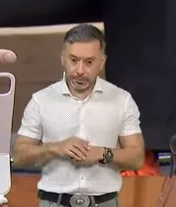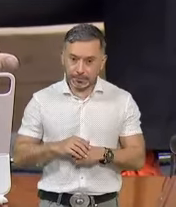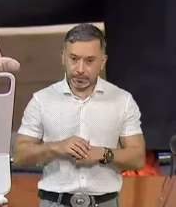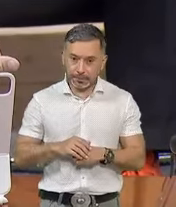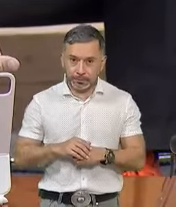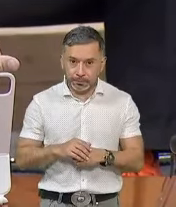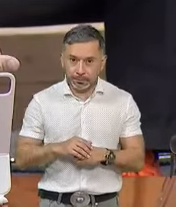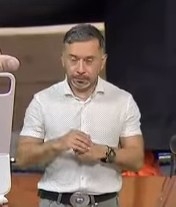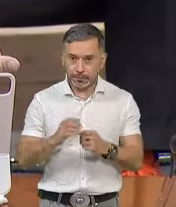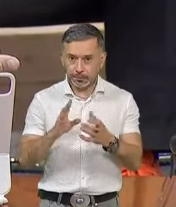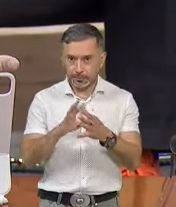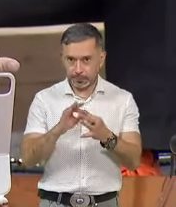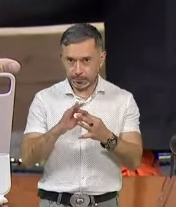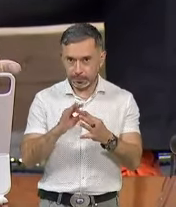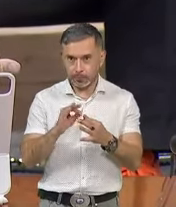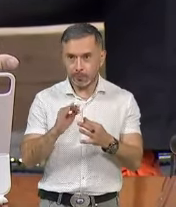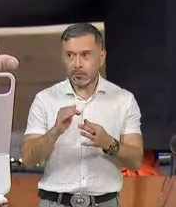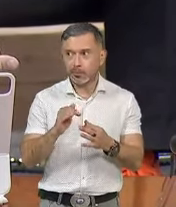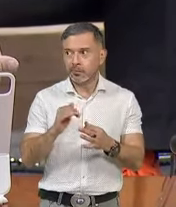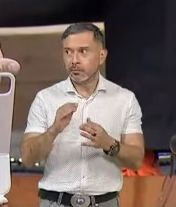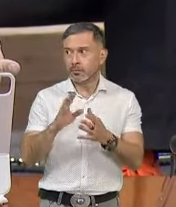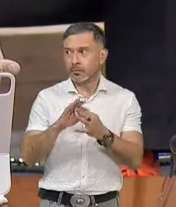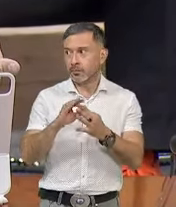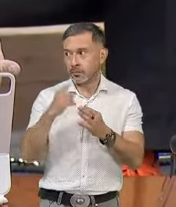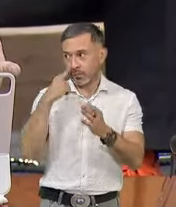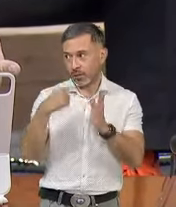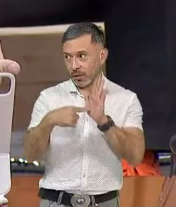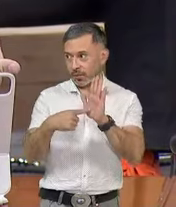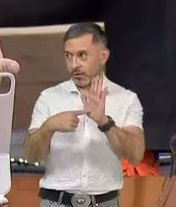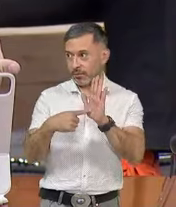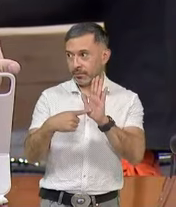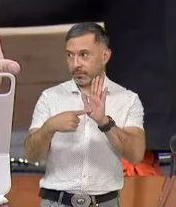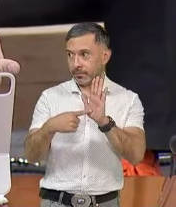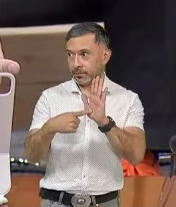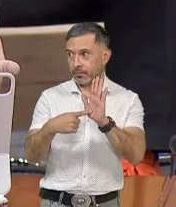tengo y no voy a yo replicar porque no quiero que